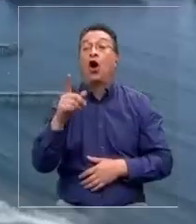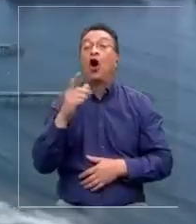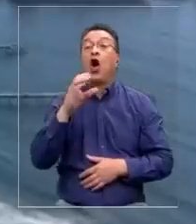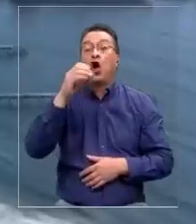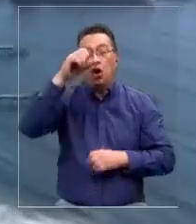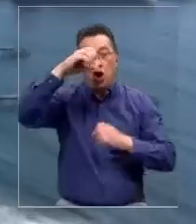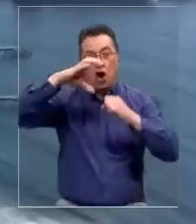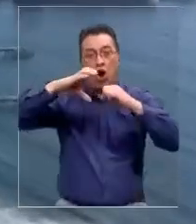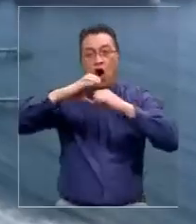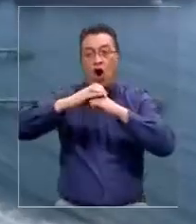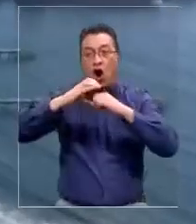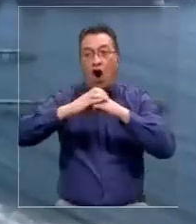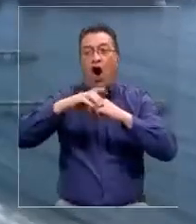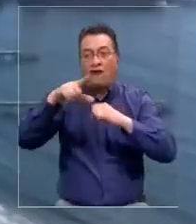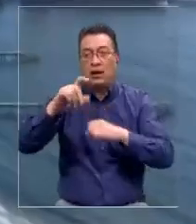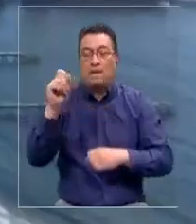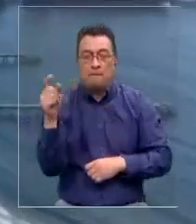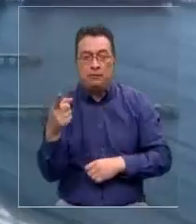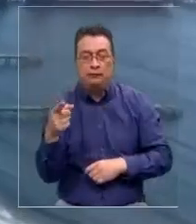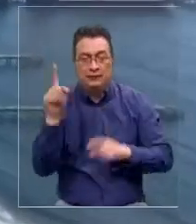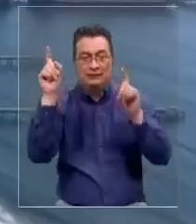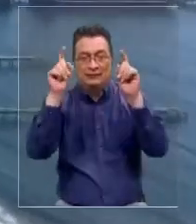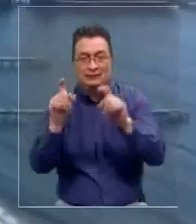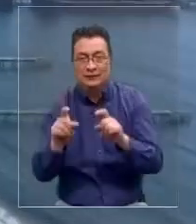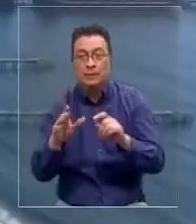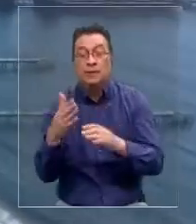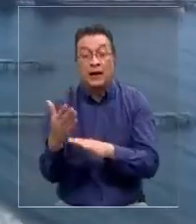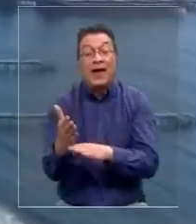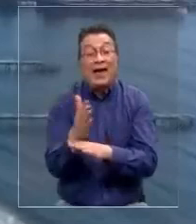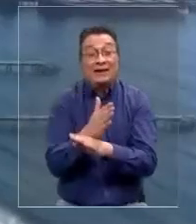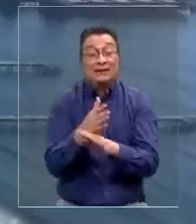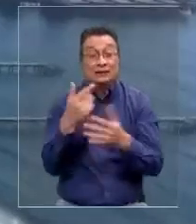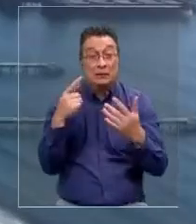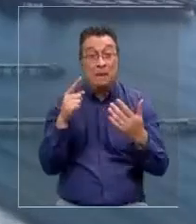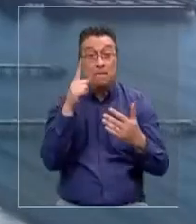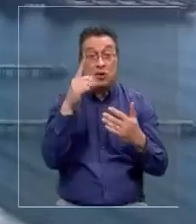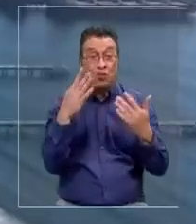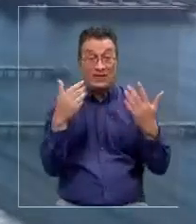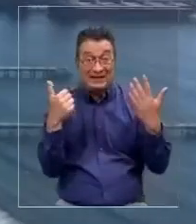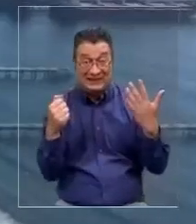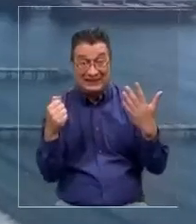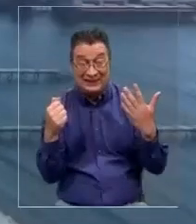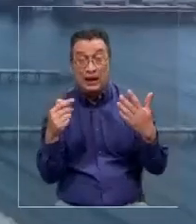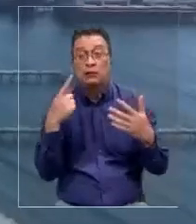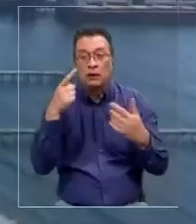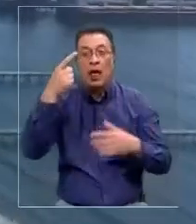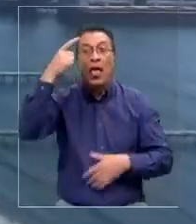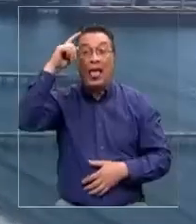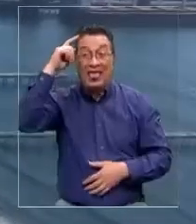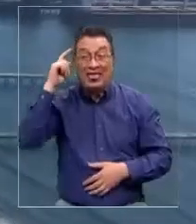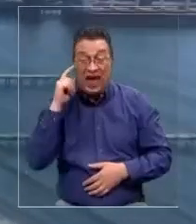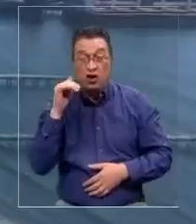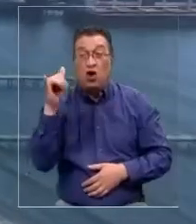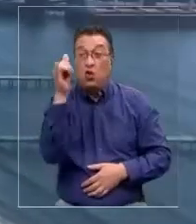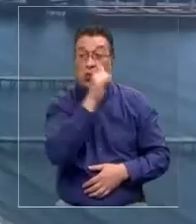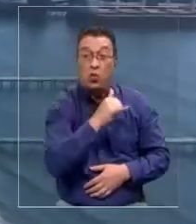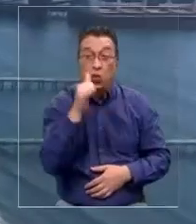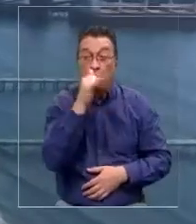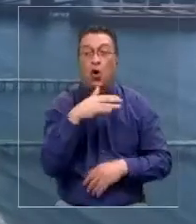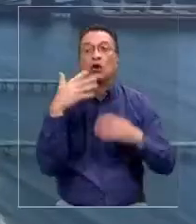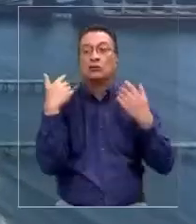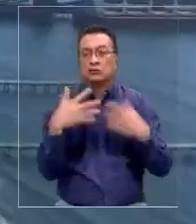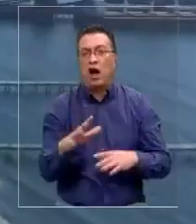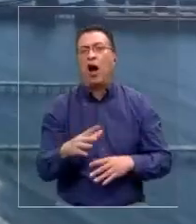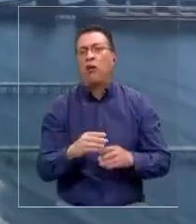de Cobre y la primera termoeléctrica. Antes de cerrar la década del 60, los daños producto de la contaminación ya